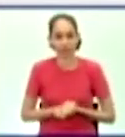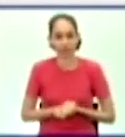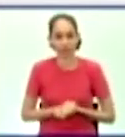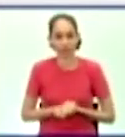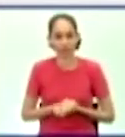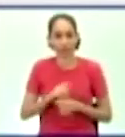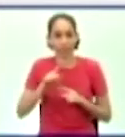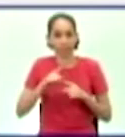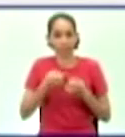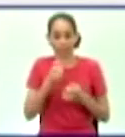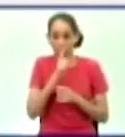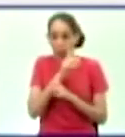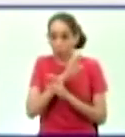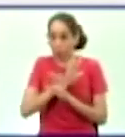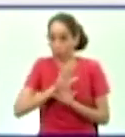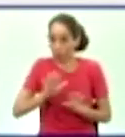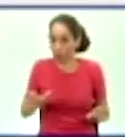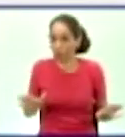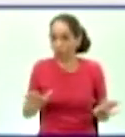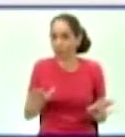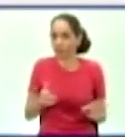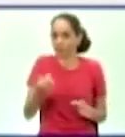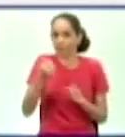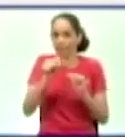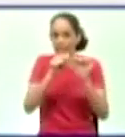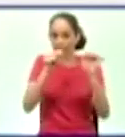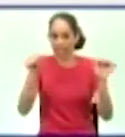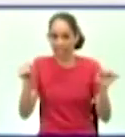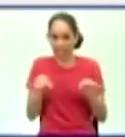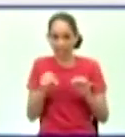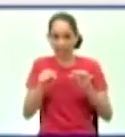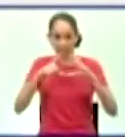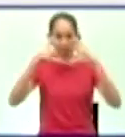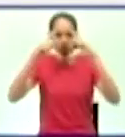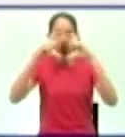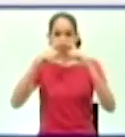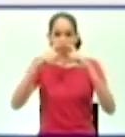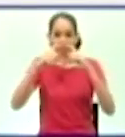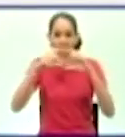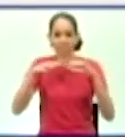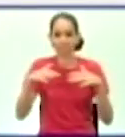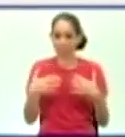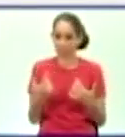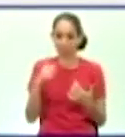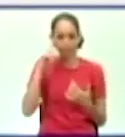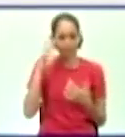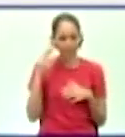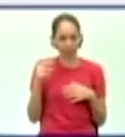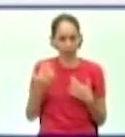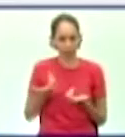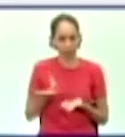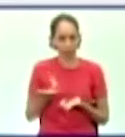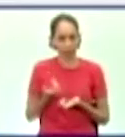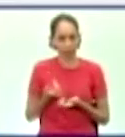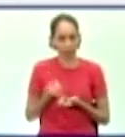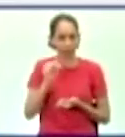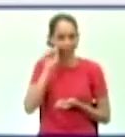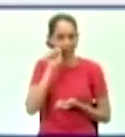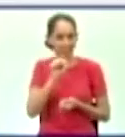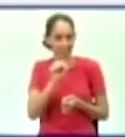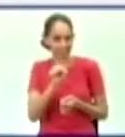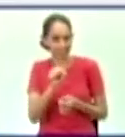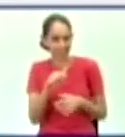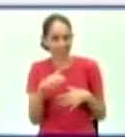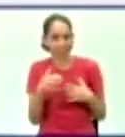Y por último, el área del sector circular. ¿Recuerdas lo que es un sector circular? Aquí también se da por